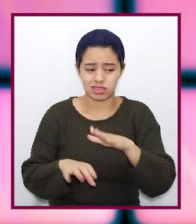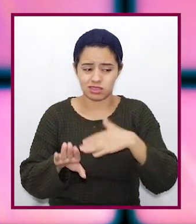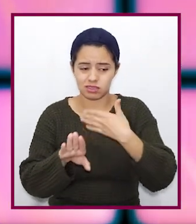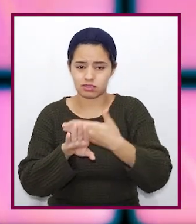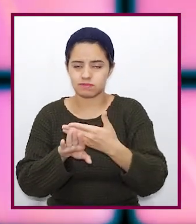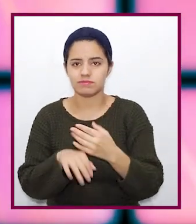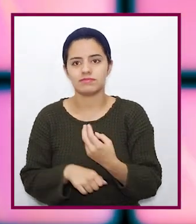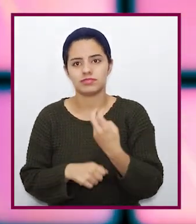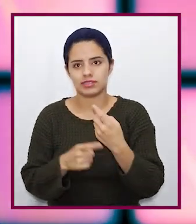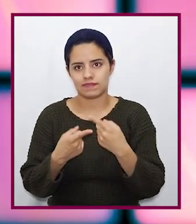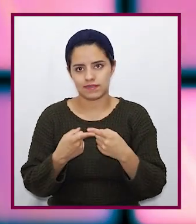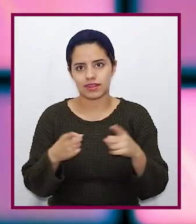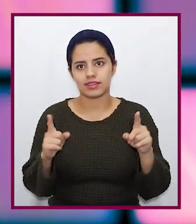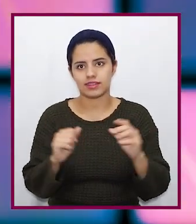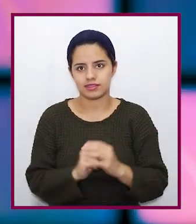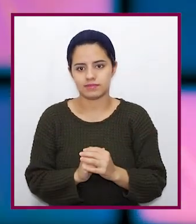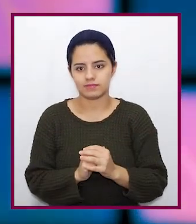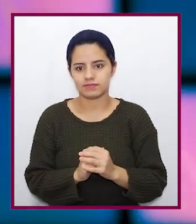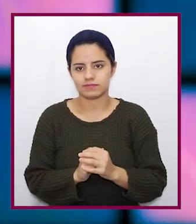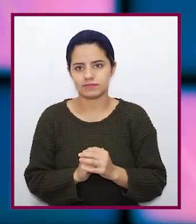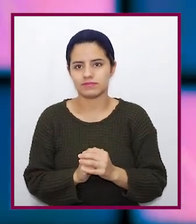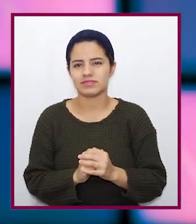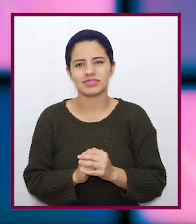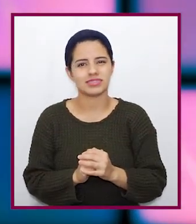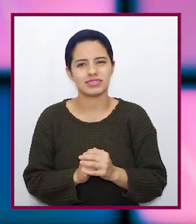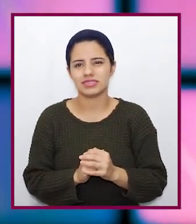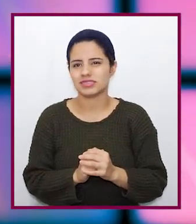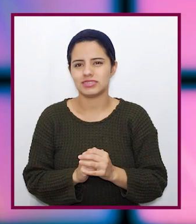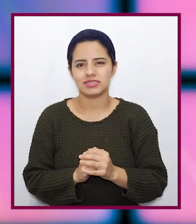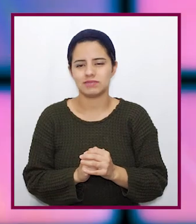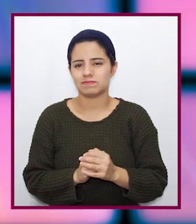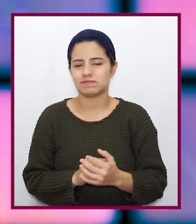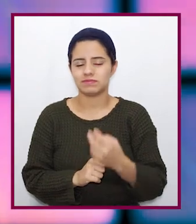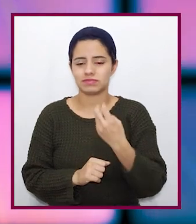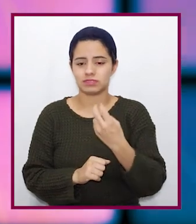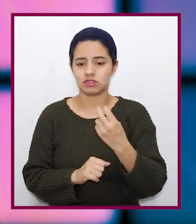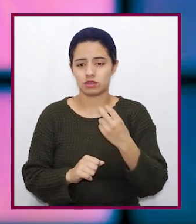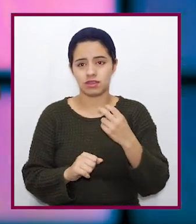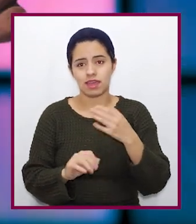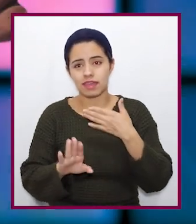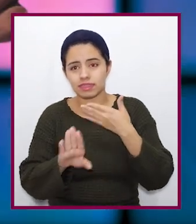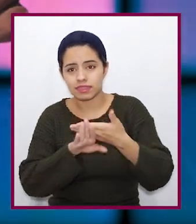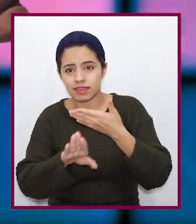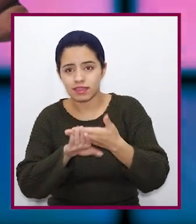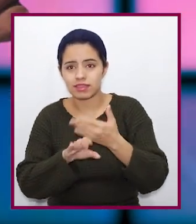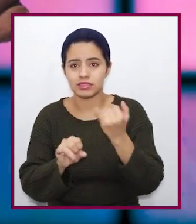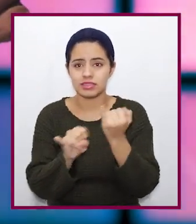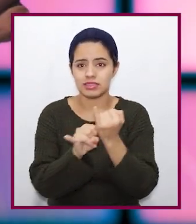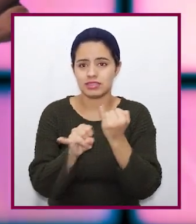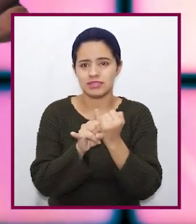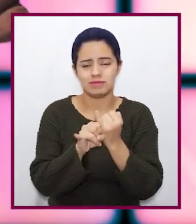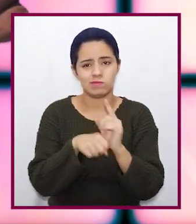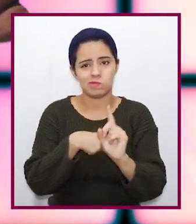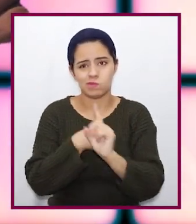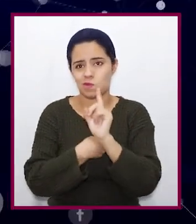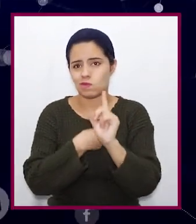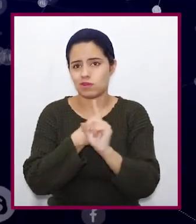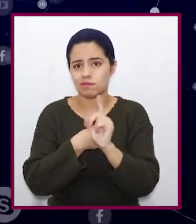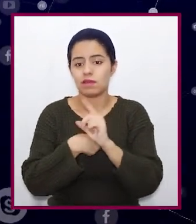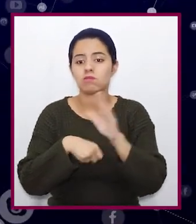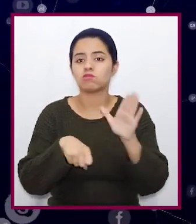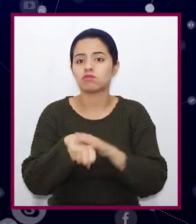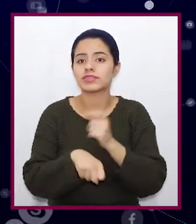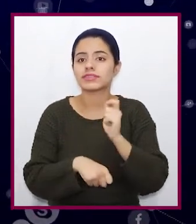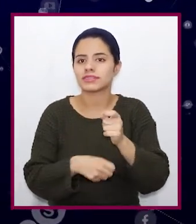diferente. Ah, hijo, es que el problema que hay con esto del linchamiento digital es que más bien se trata de acoso